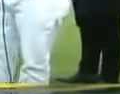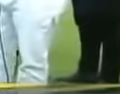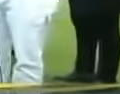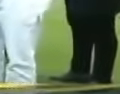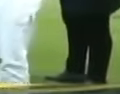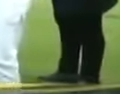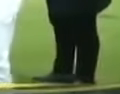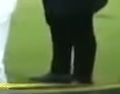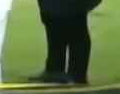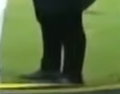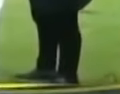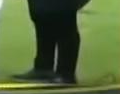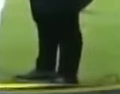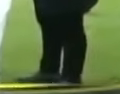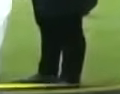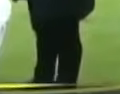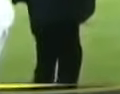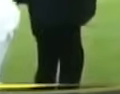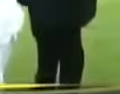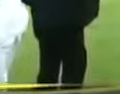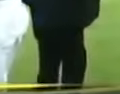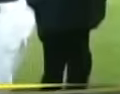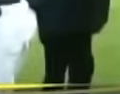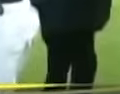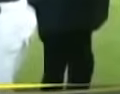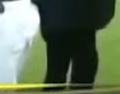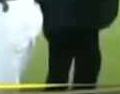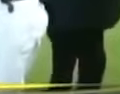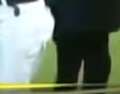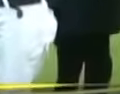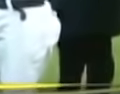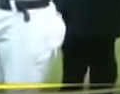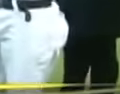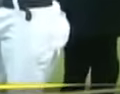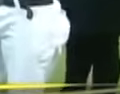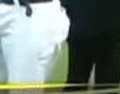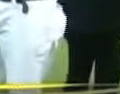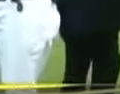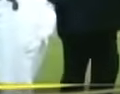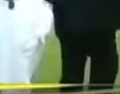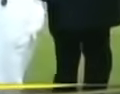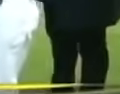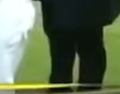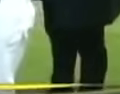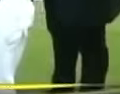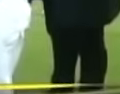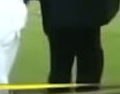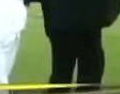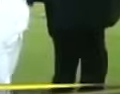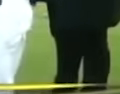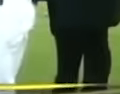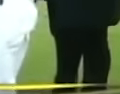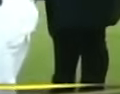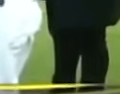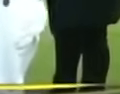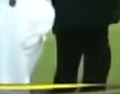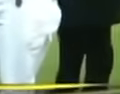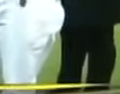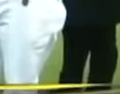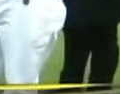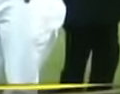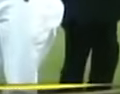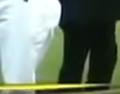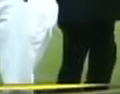Mejor si pica en la pluma. Si sabe tanto de todo, diga cuál es la república, donde esté su